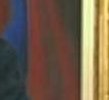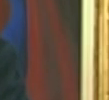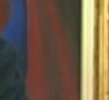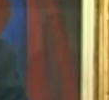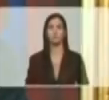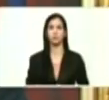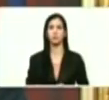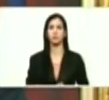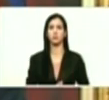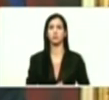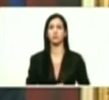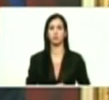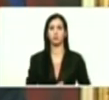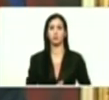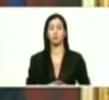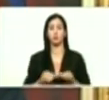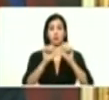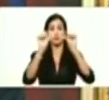gerencia dirección